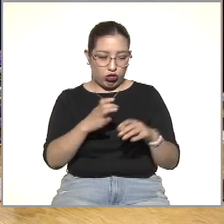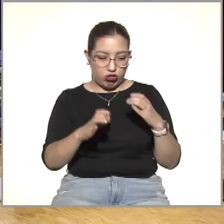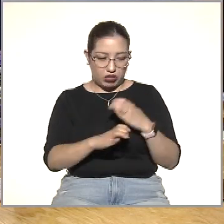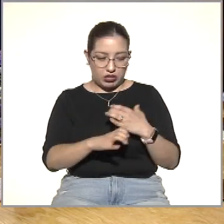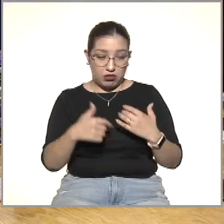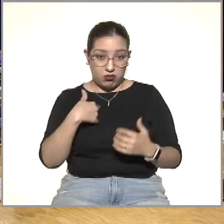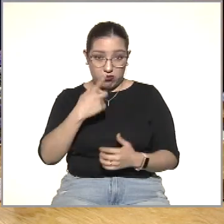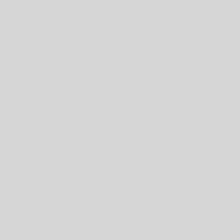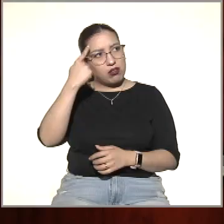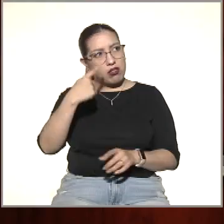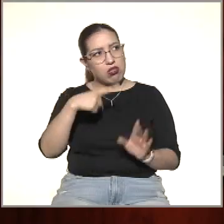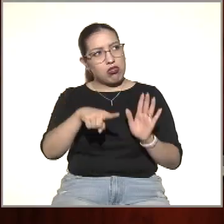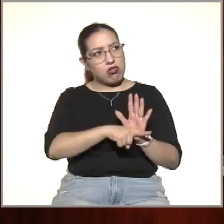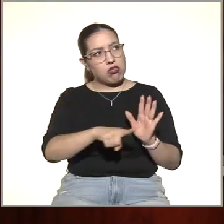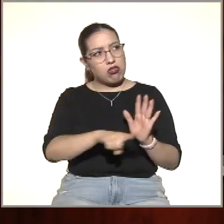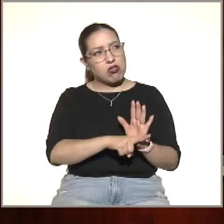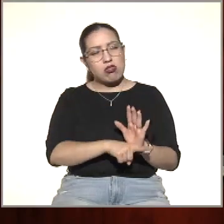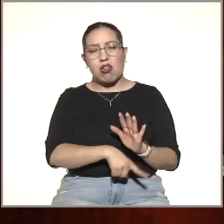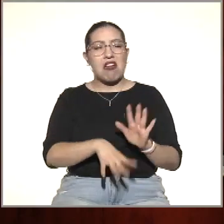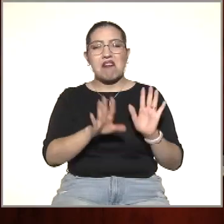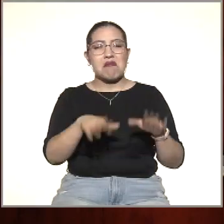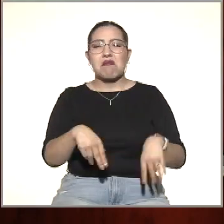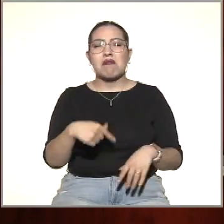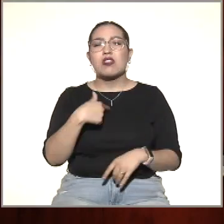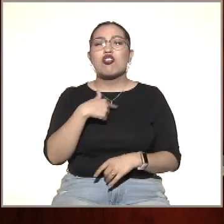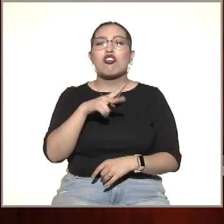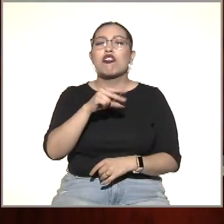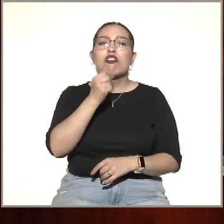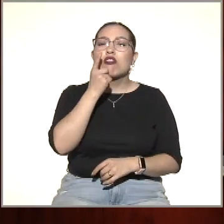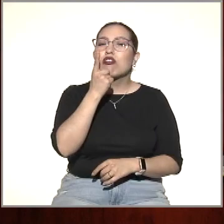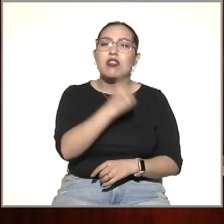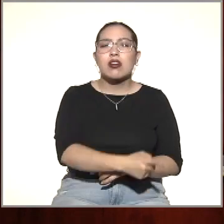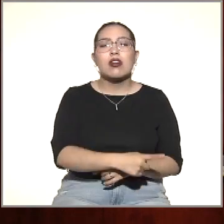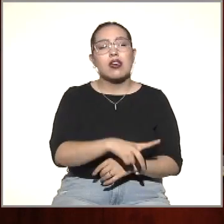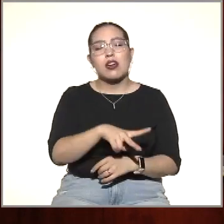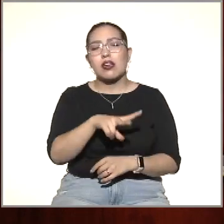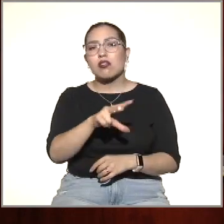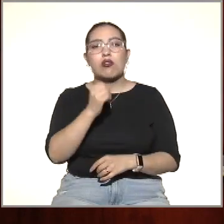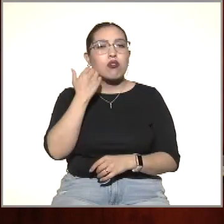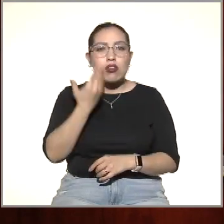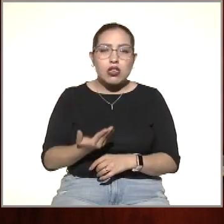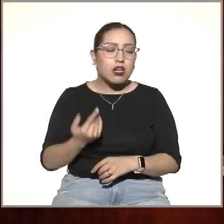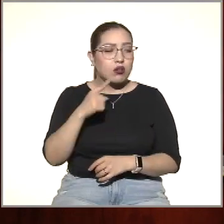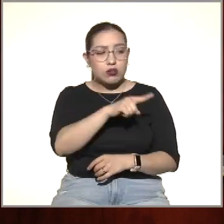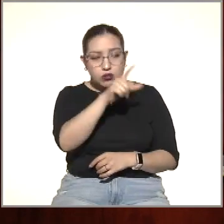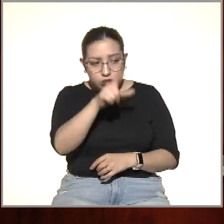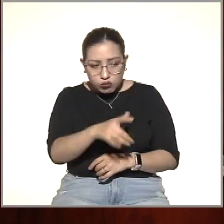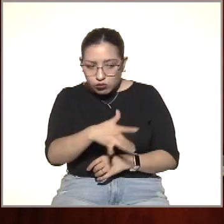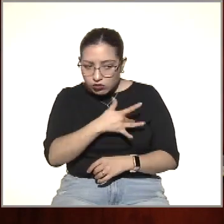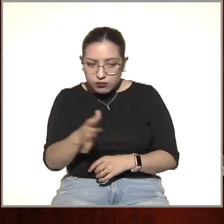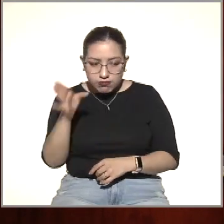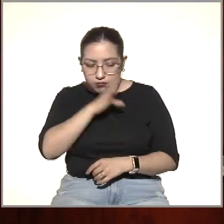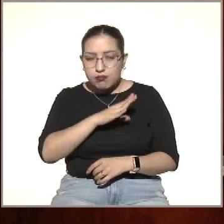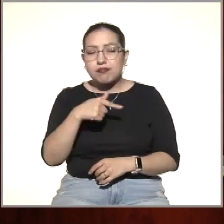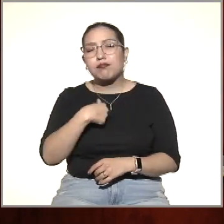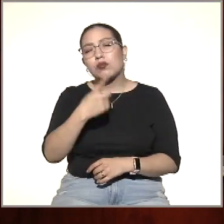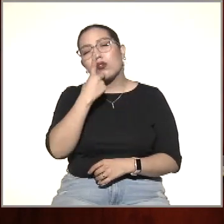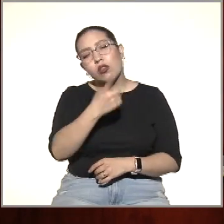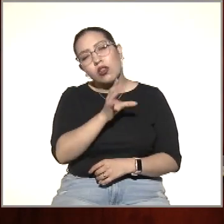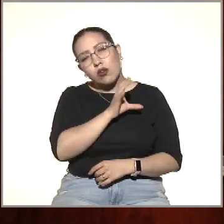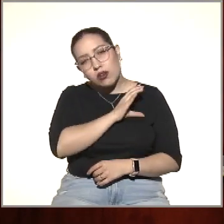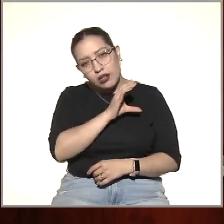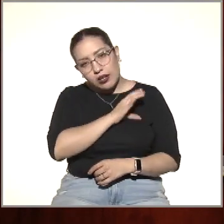decimos, a veces lo negamos. No fue mi intención, no te quise hacer sentir mal, lo digo porque te quiero, lo digo porque